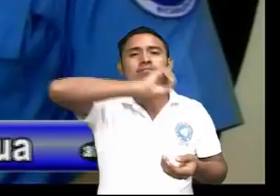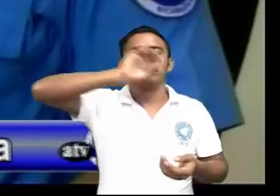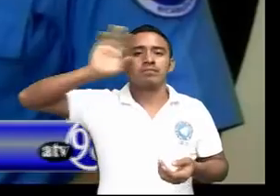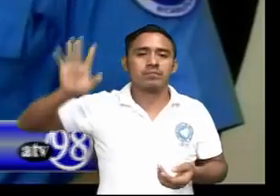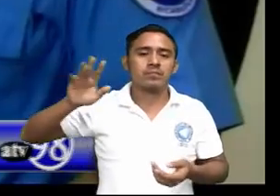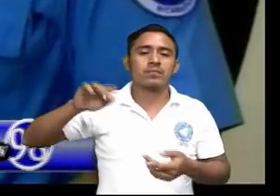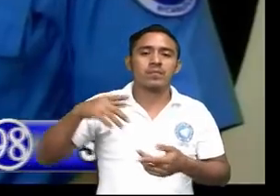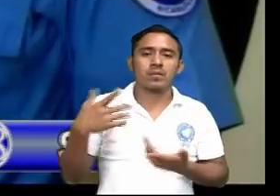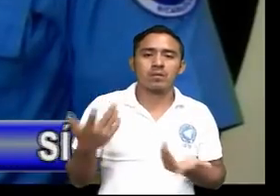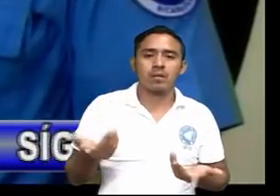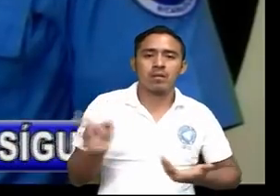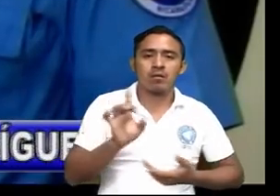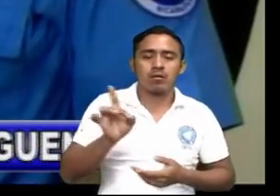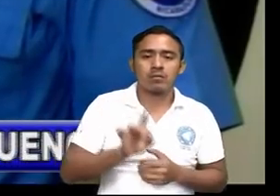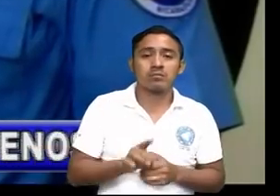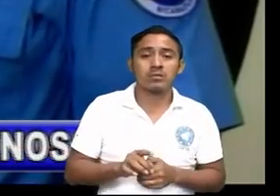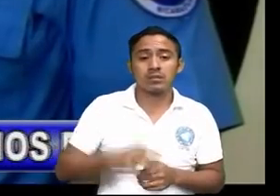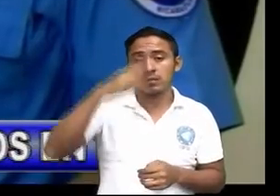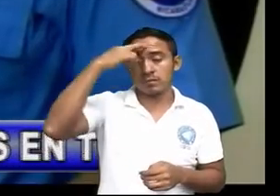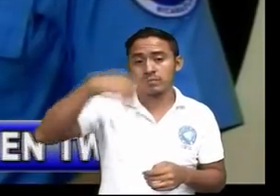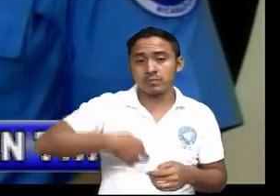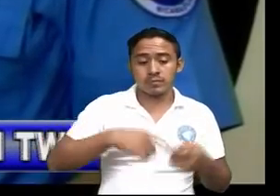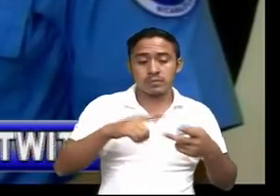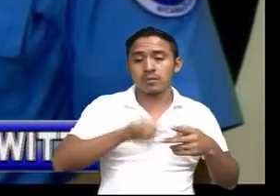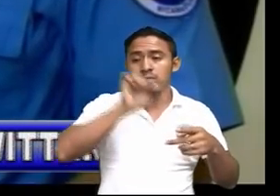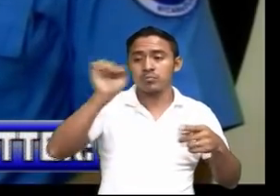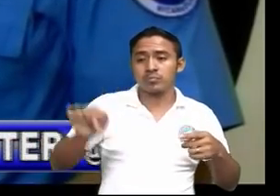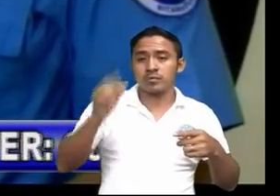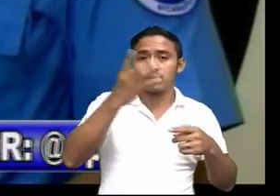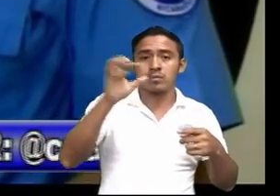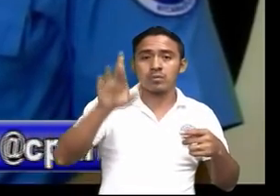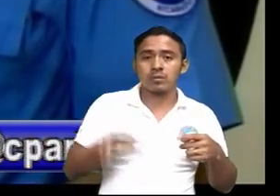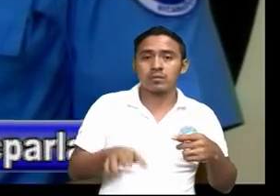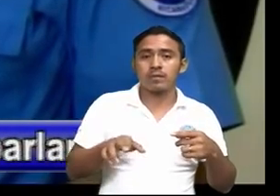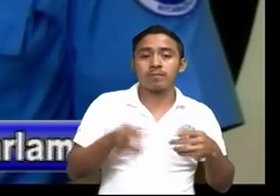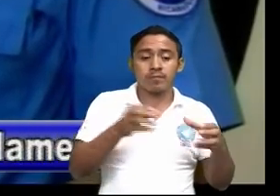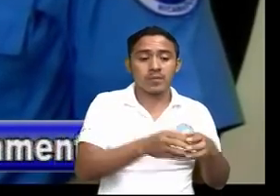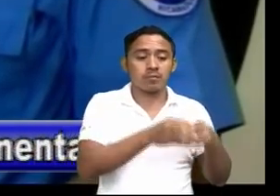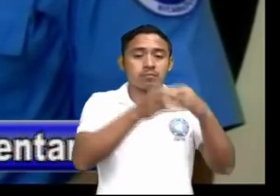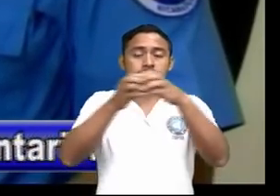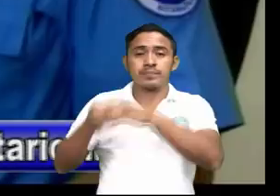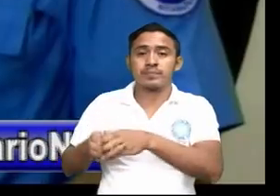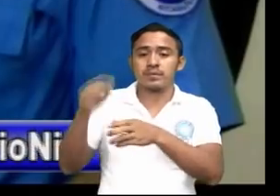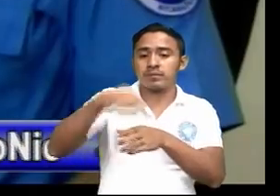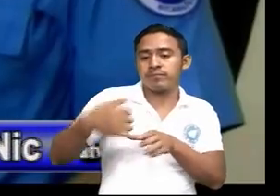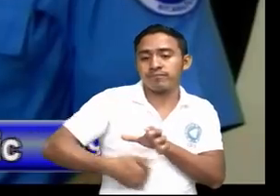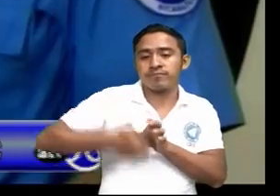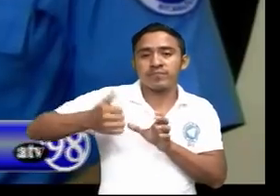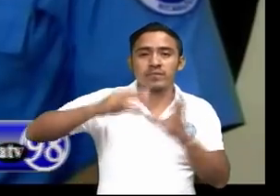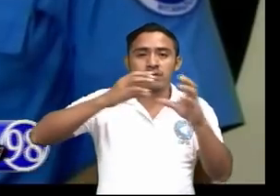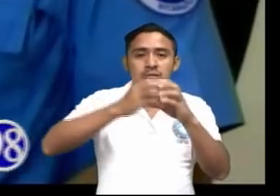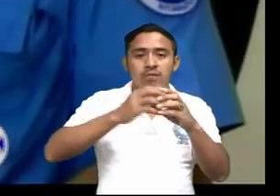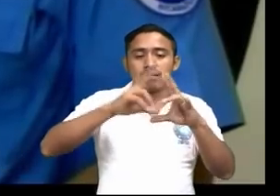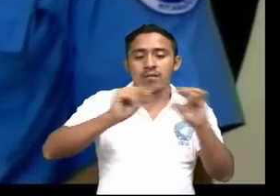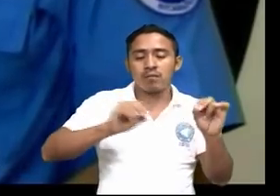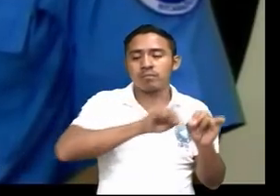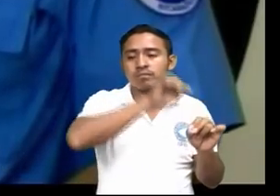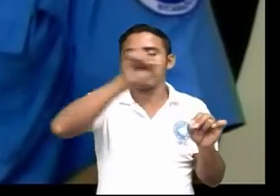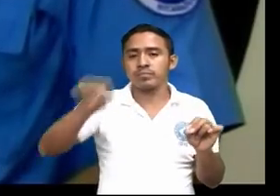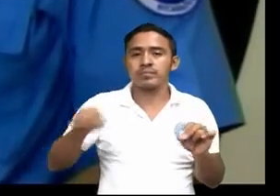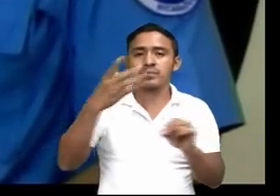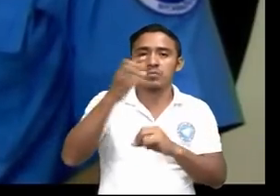y entrega a las autoridades costarricenses. Repito, para su deportación y entrega a las